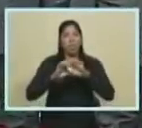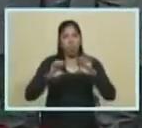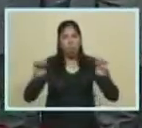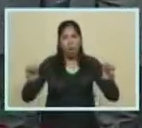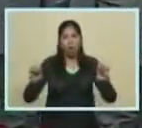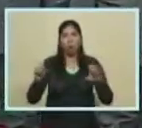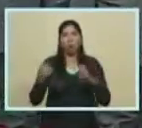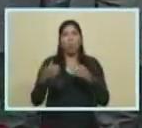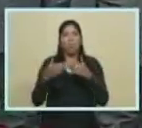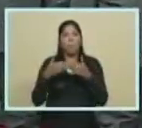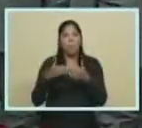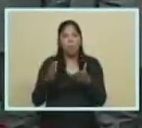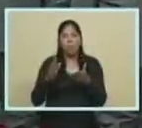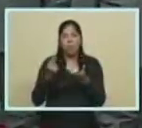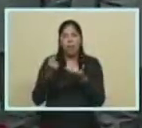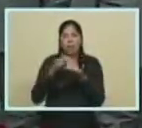pública,